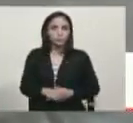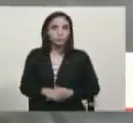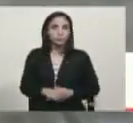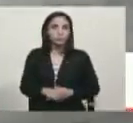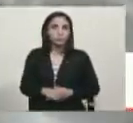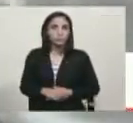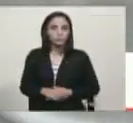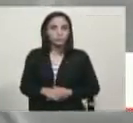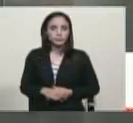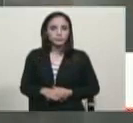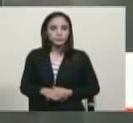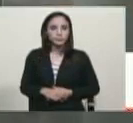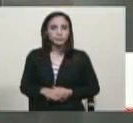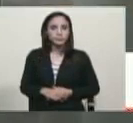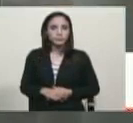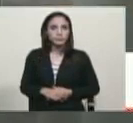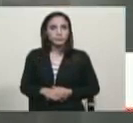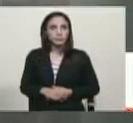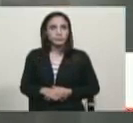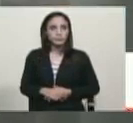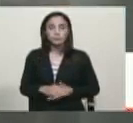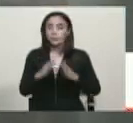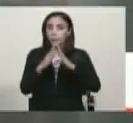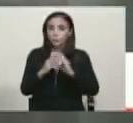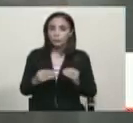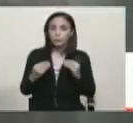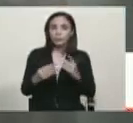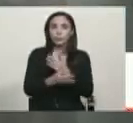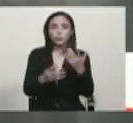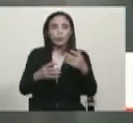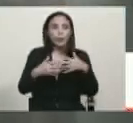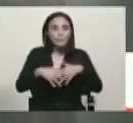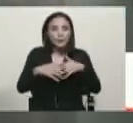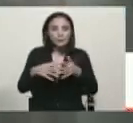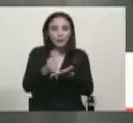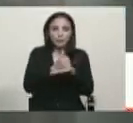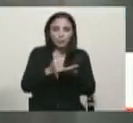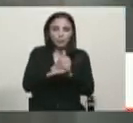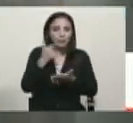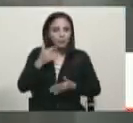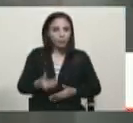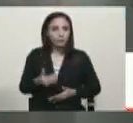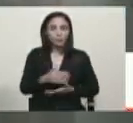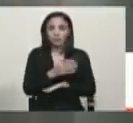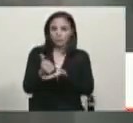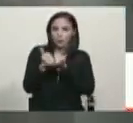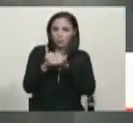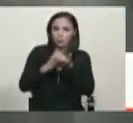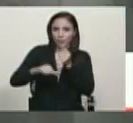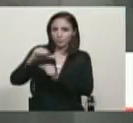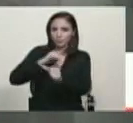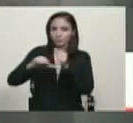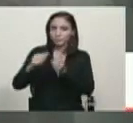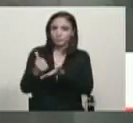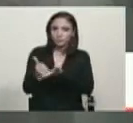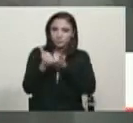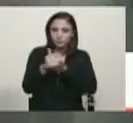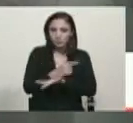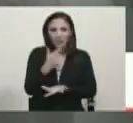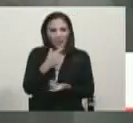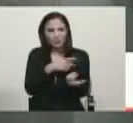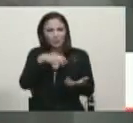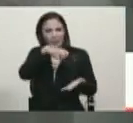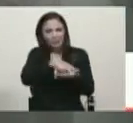y trascendental como lo es el motor farmacéutica. Esta es la ayuda que necesitamos acá. No somos